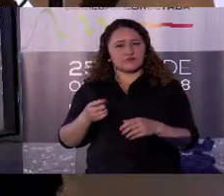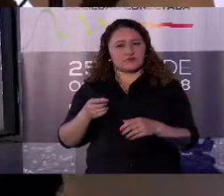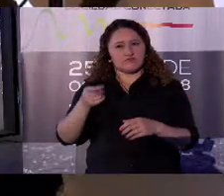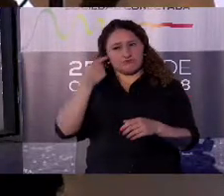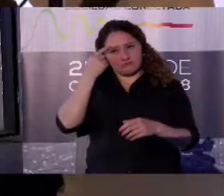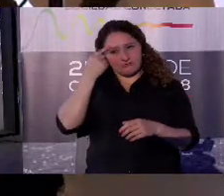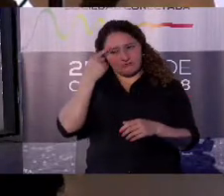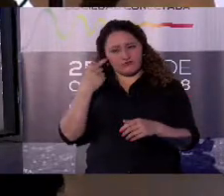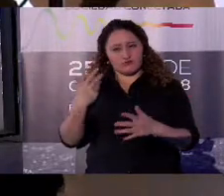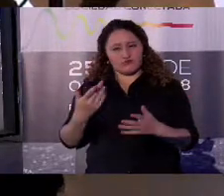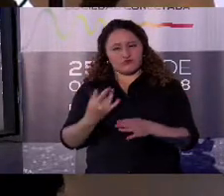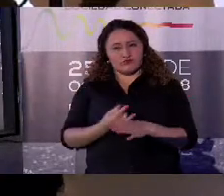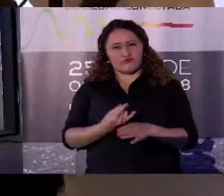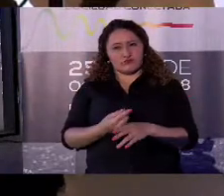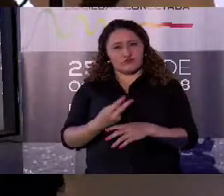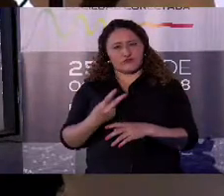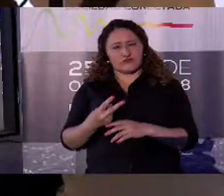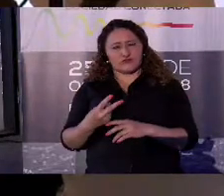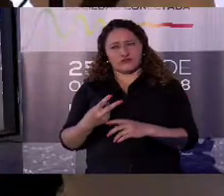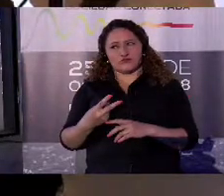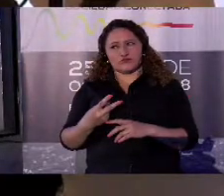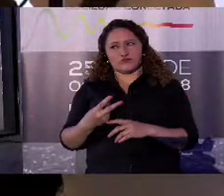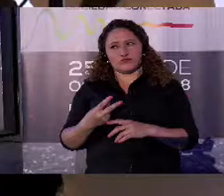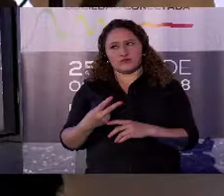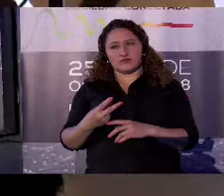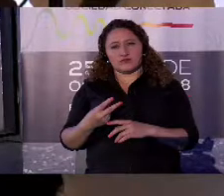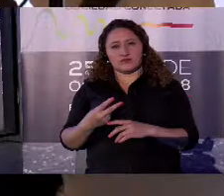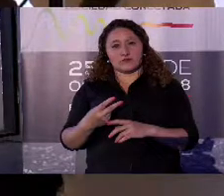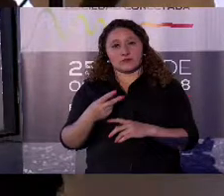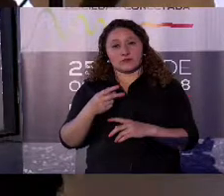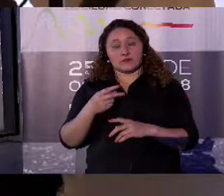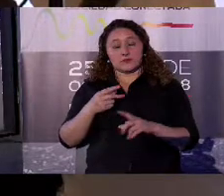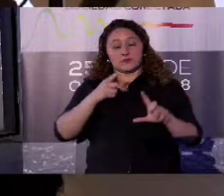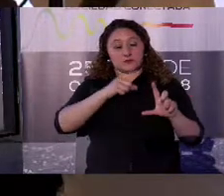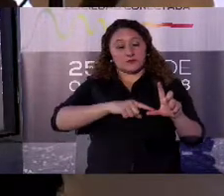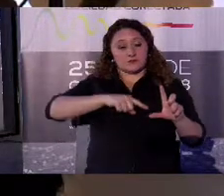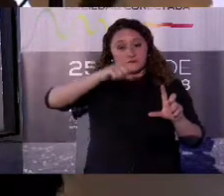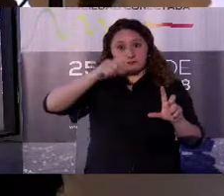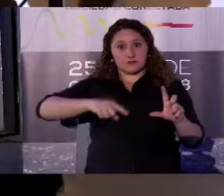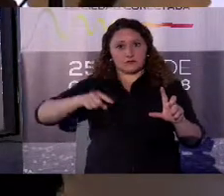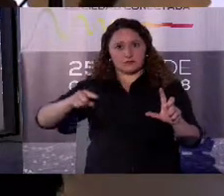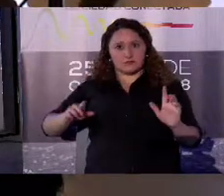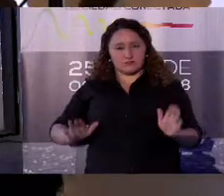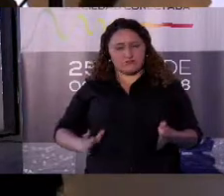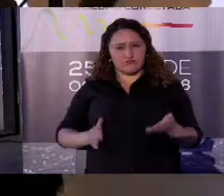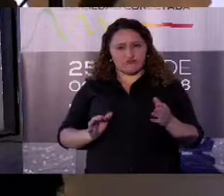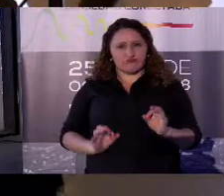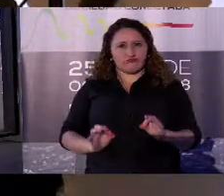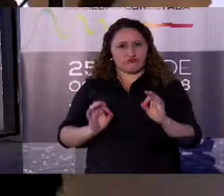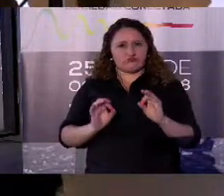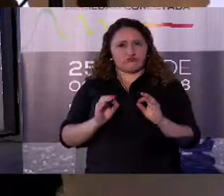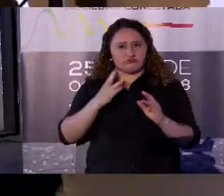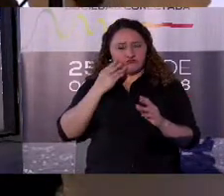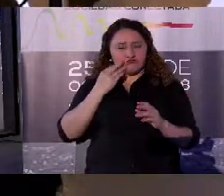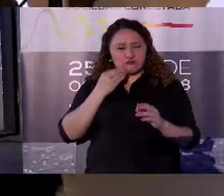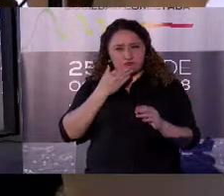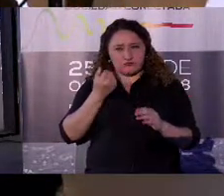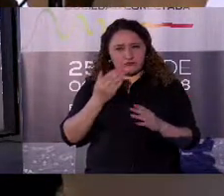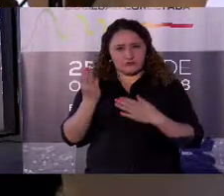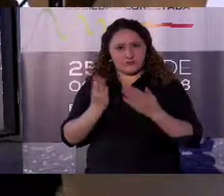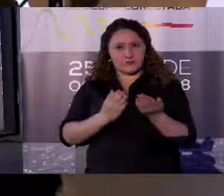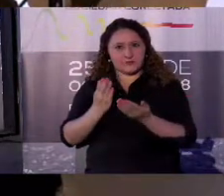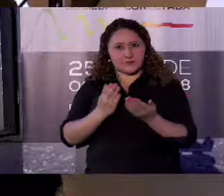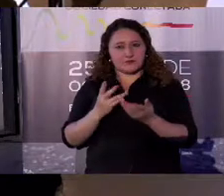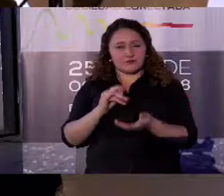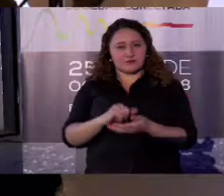casos de uso, que son la banda ancha mejorada, llevar al consumidor una mejor experiencia de servicio con